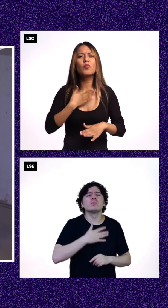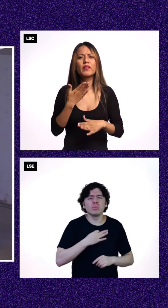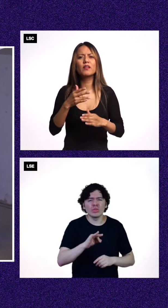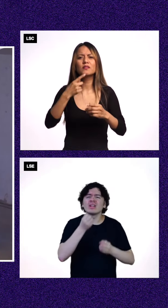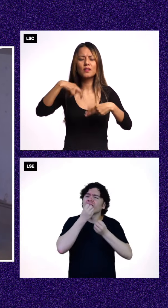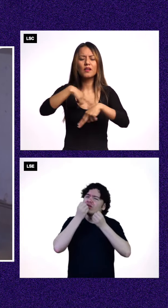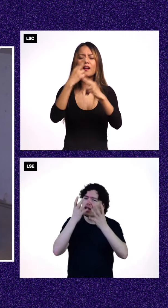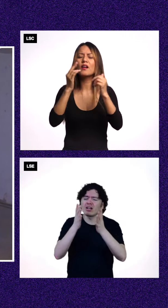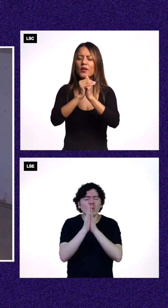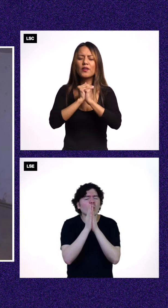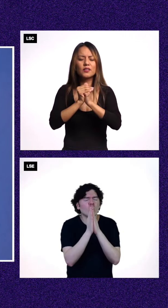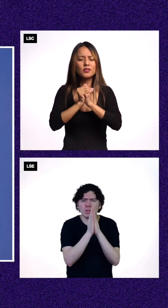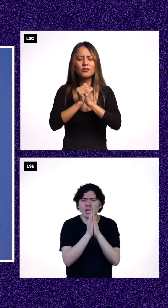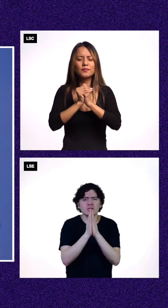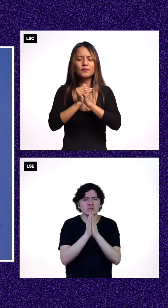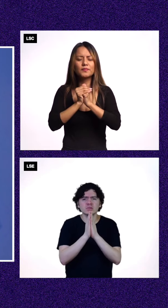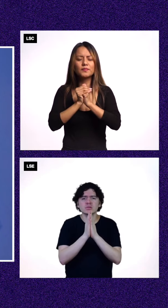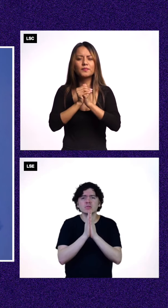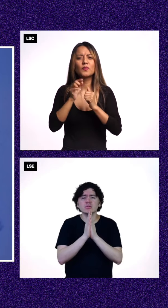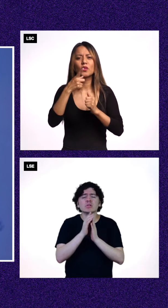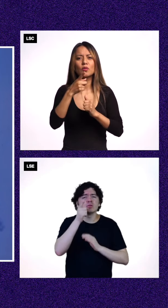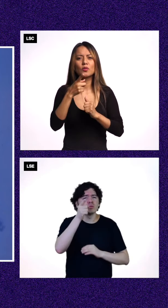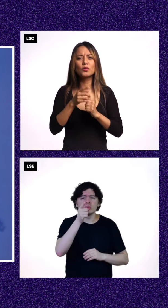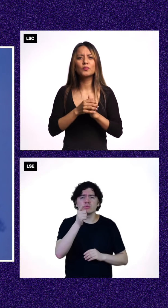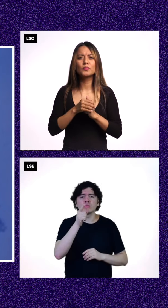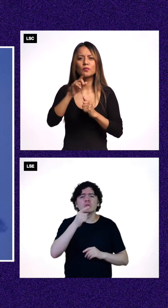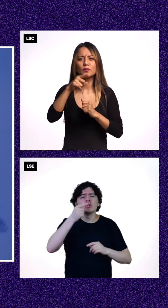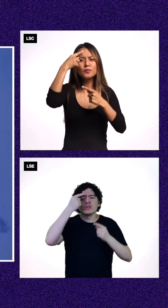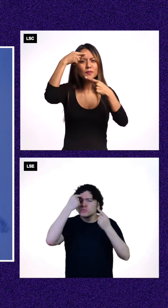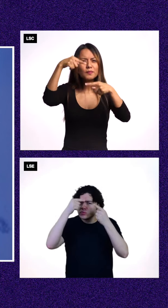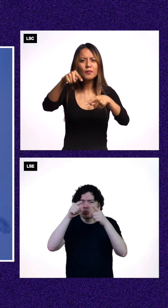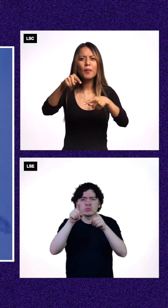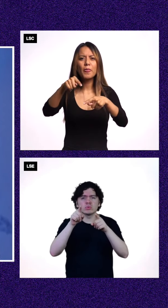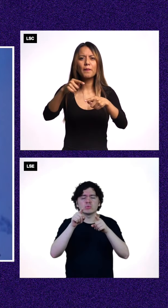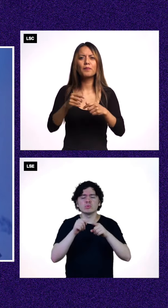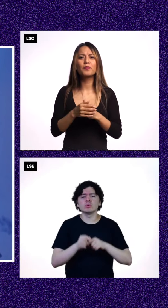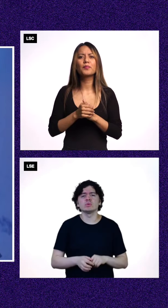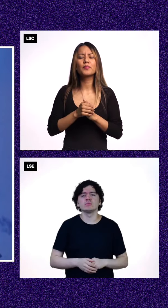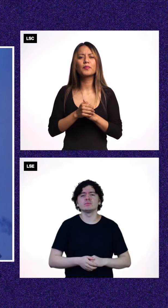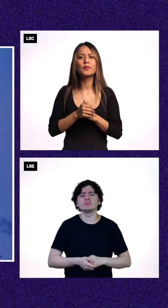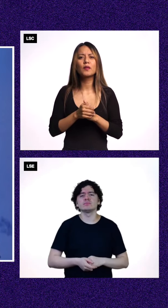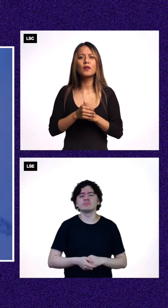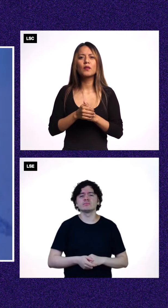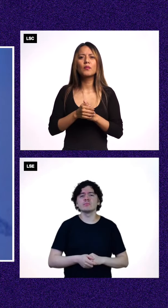Gracias, Señor. Vamos, eso es. Tú mismo, levanta tu voz.